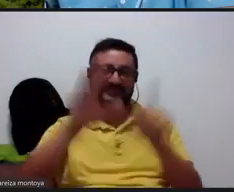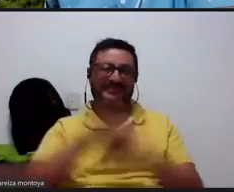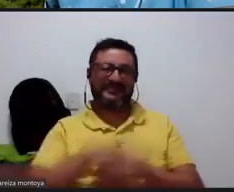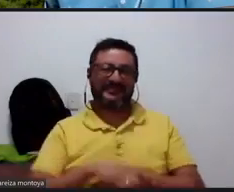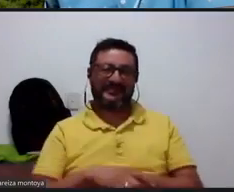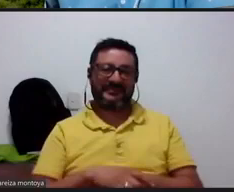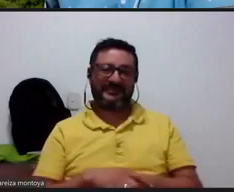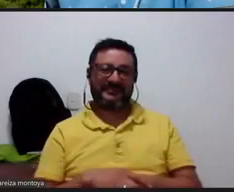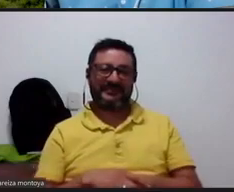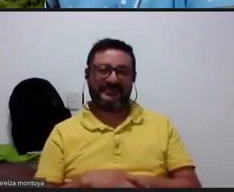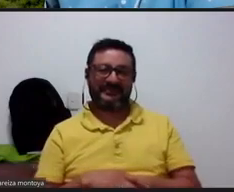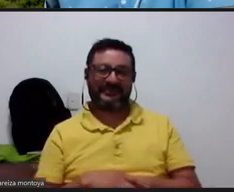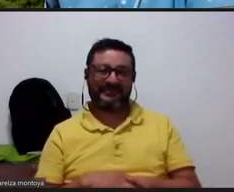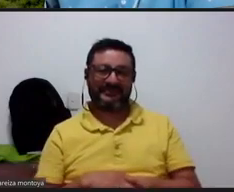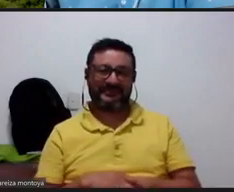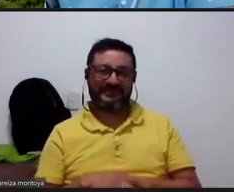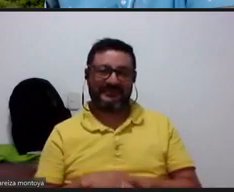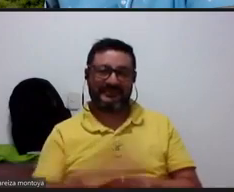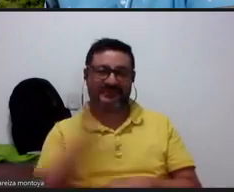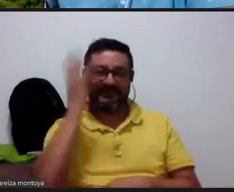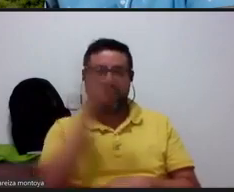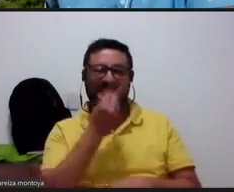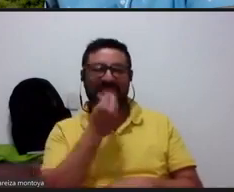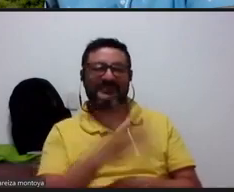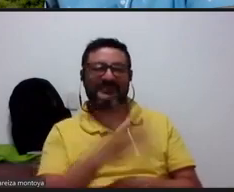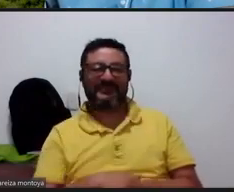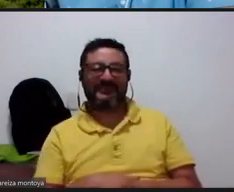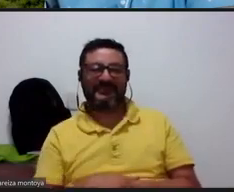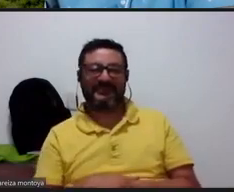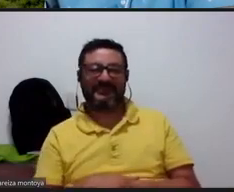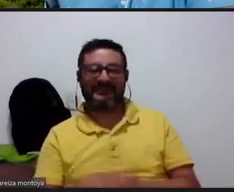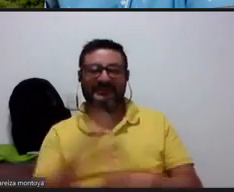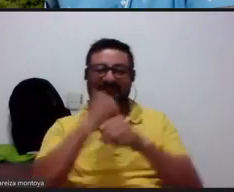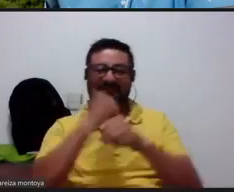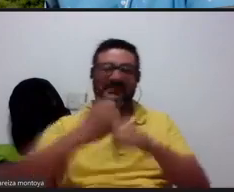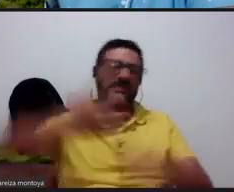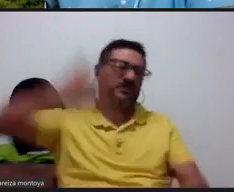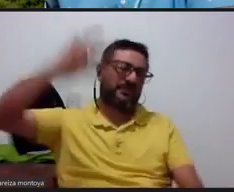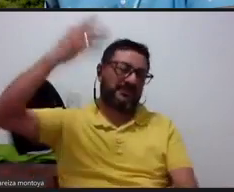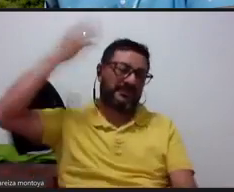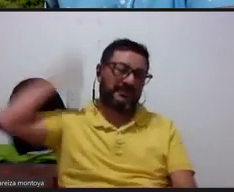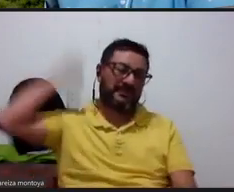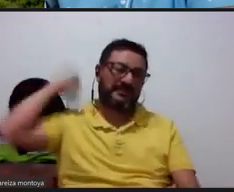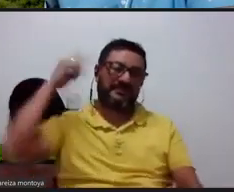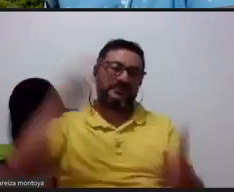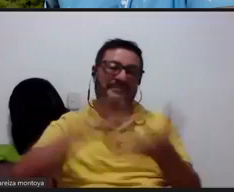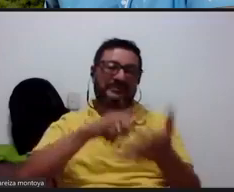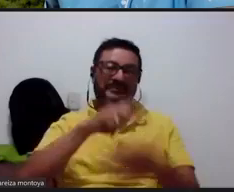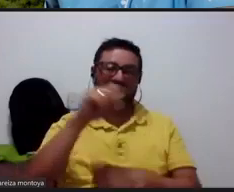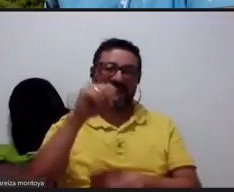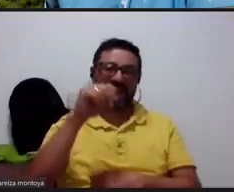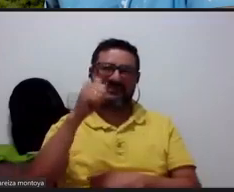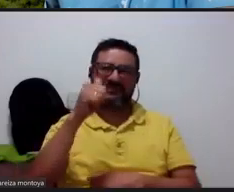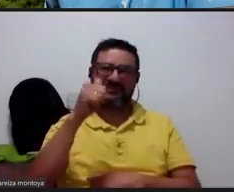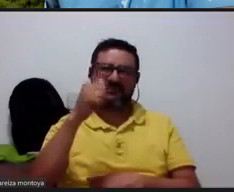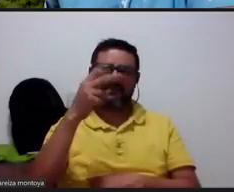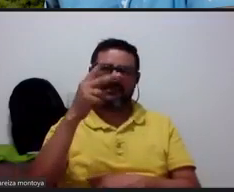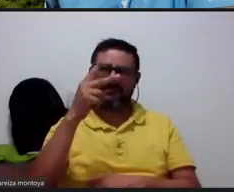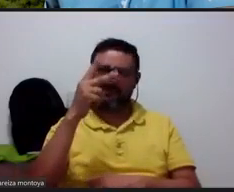O sea, es muy bonito ver que hace 20 años, no, es que ¿cuántos deportes iban a mundiales?